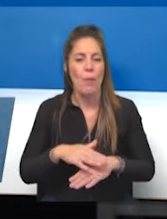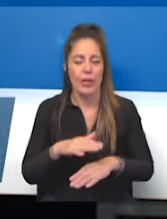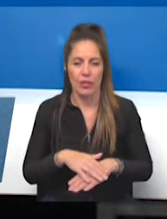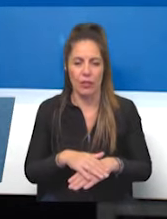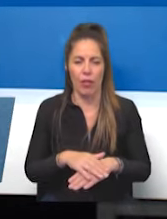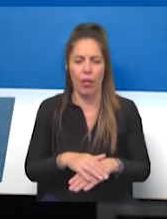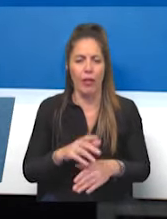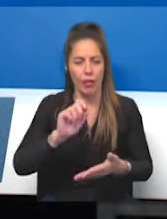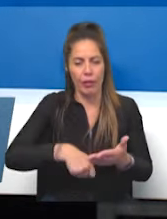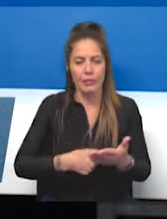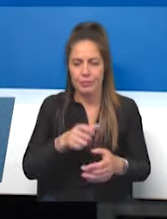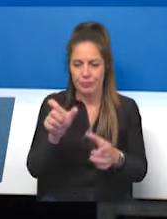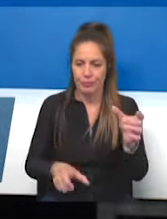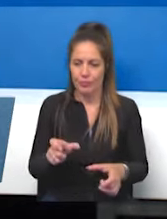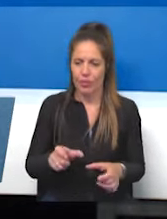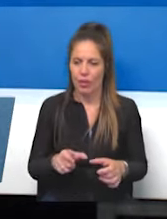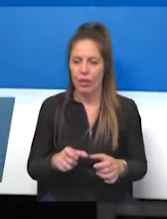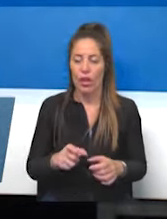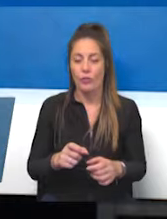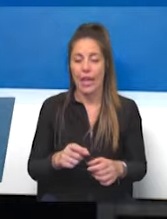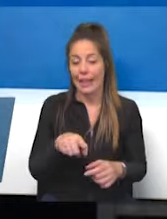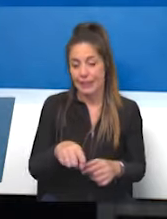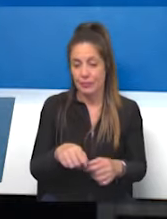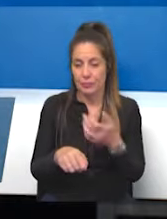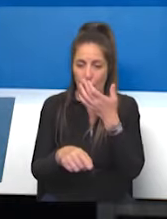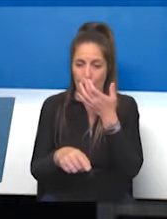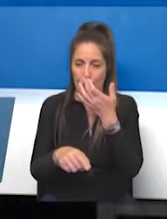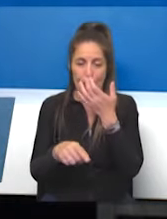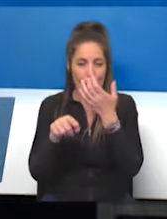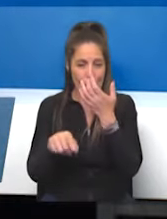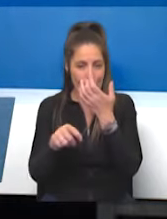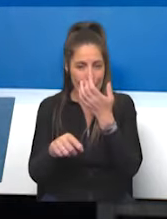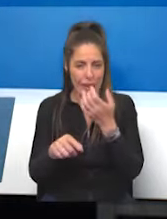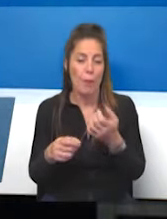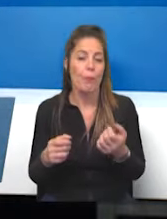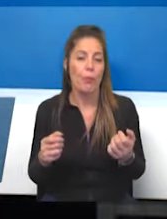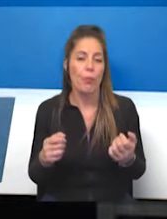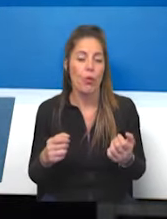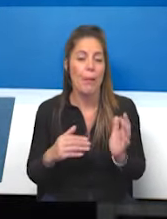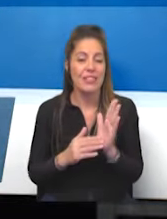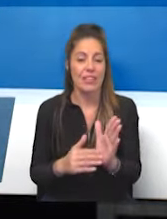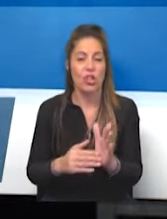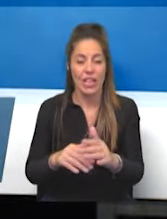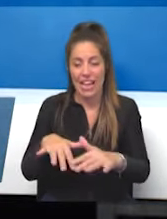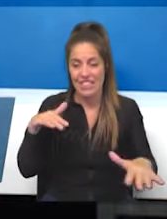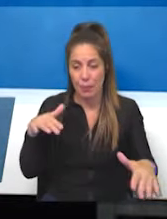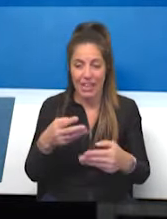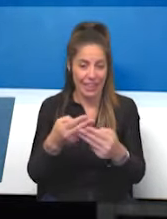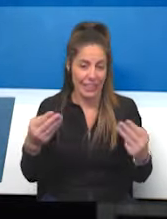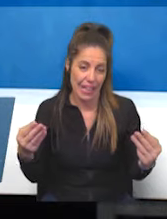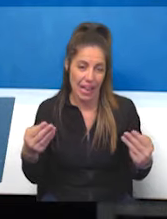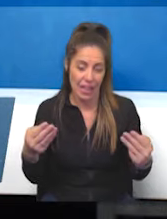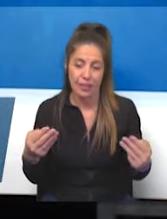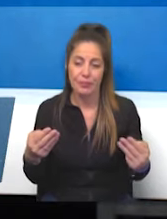de la firma de los ciudadanos fue con la credencial y la lapicera esta fue por una iniciativa ante la asamblea general ni siquiera